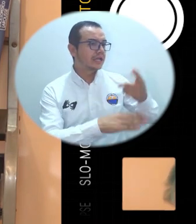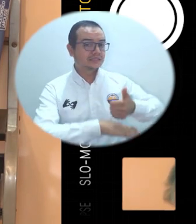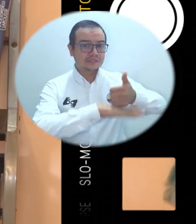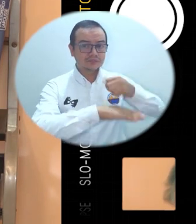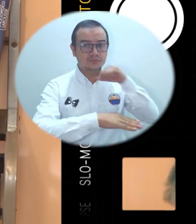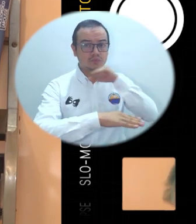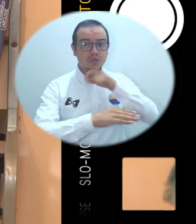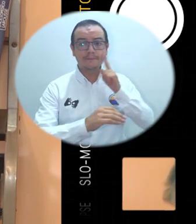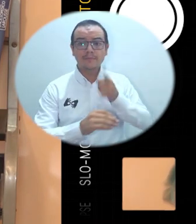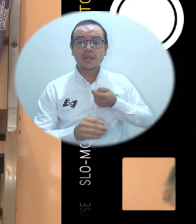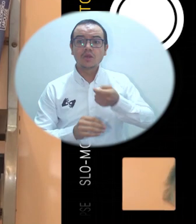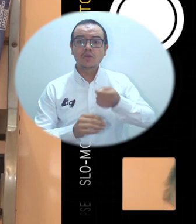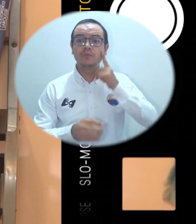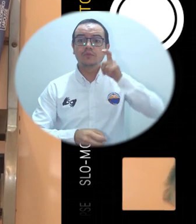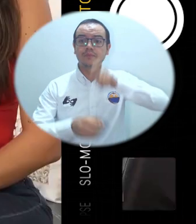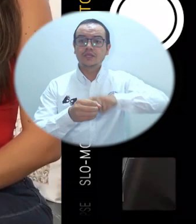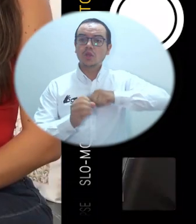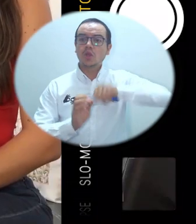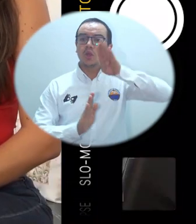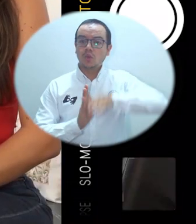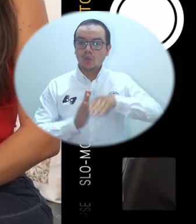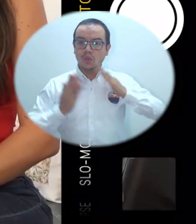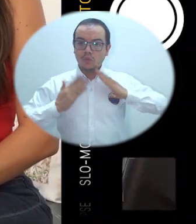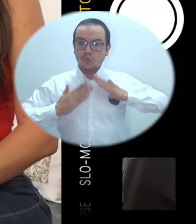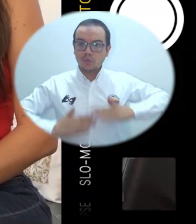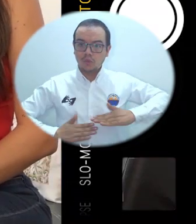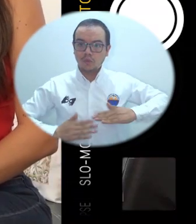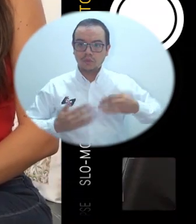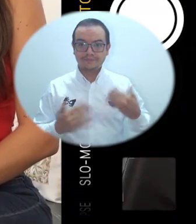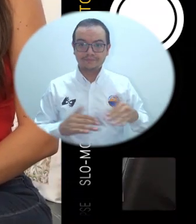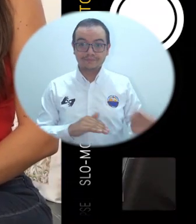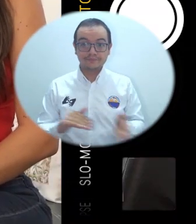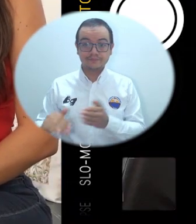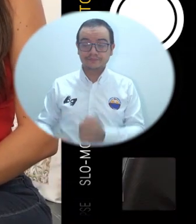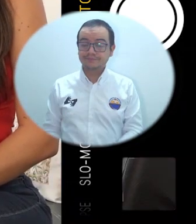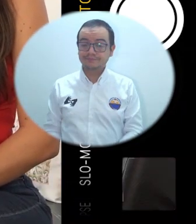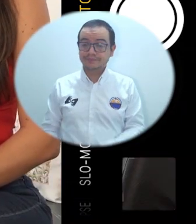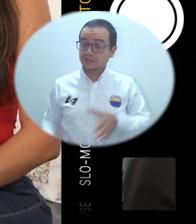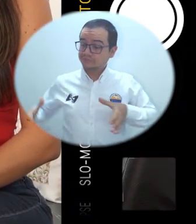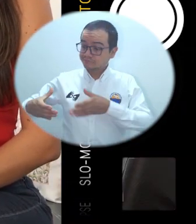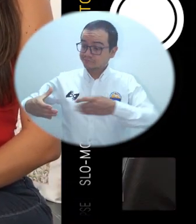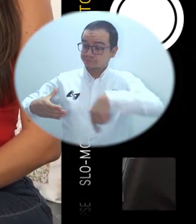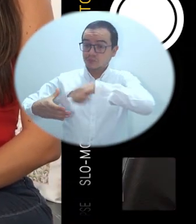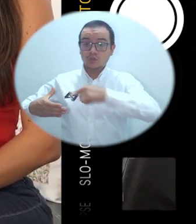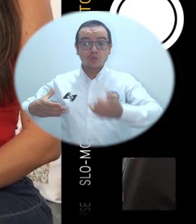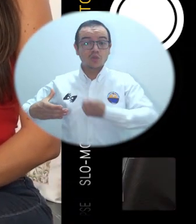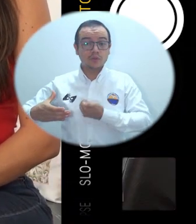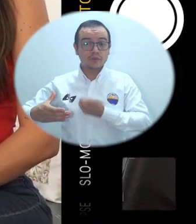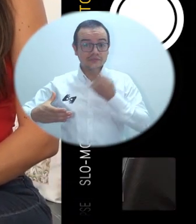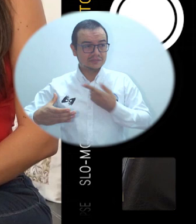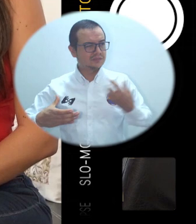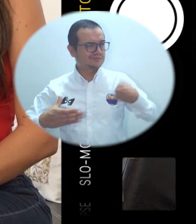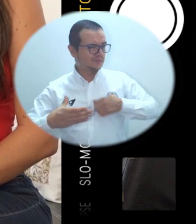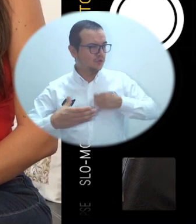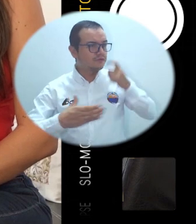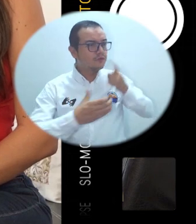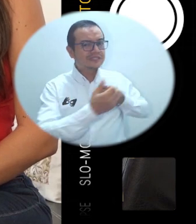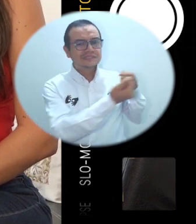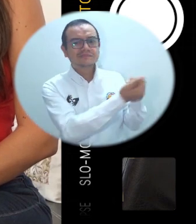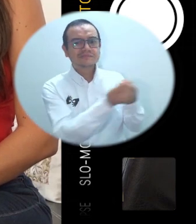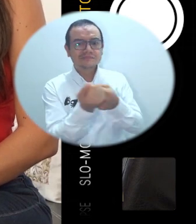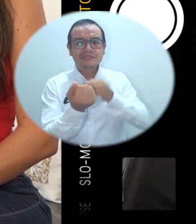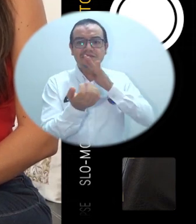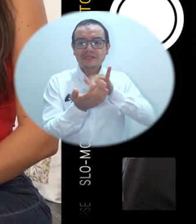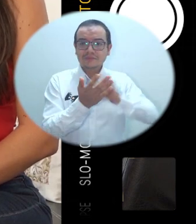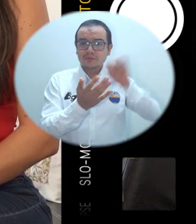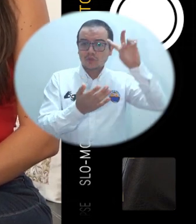Superior para sus próximas matrículas. Los jóvenes esperan que el Gobierno Nacional, Departamental y Distrital se sume a cubrir el restante